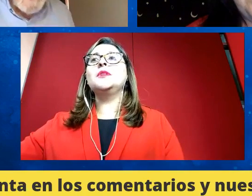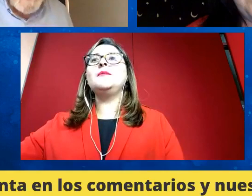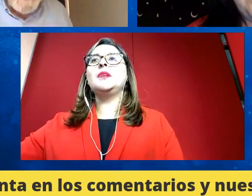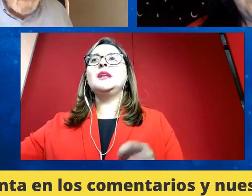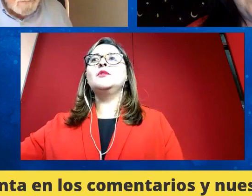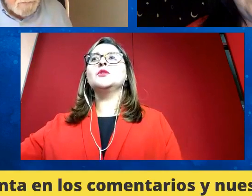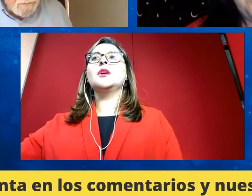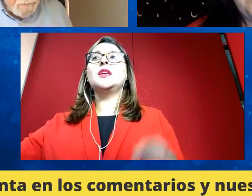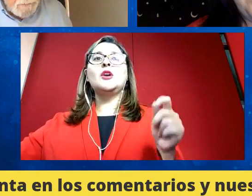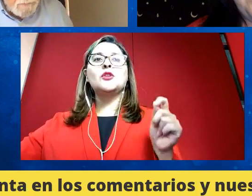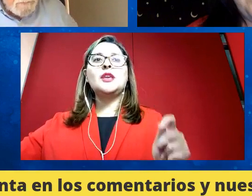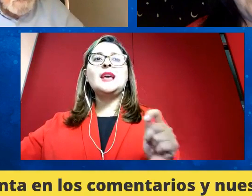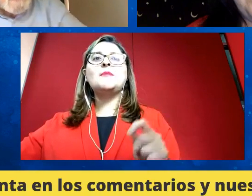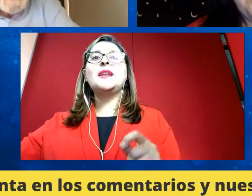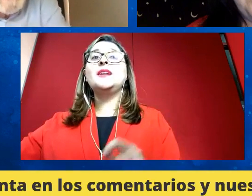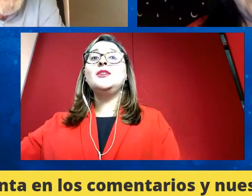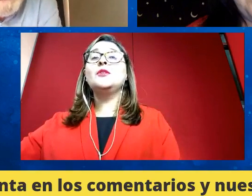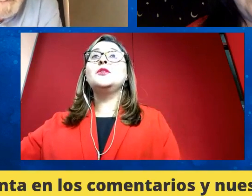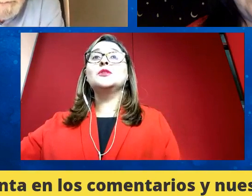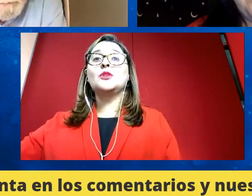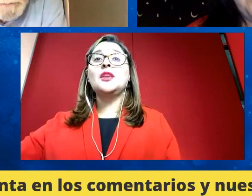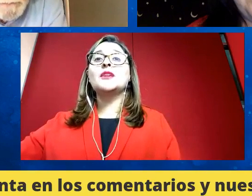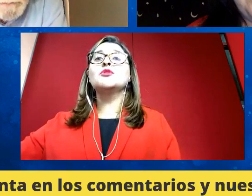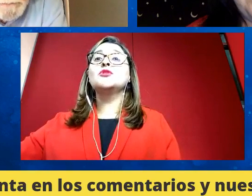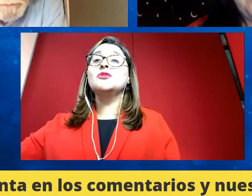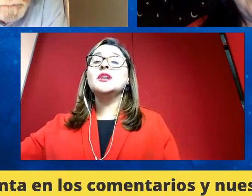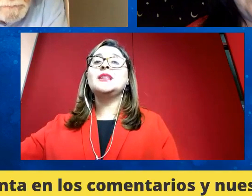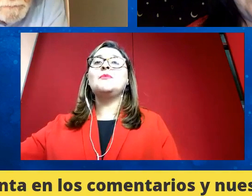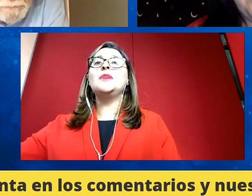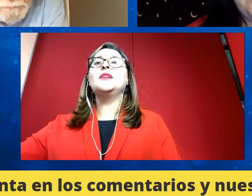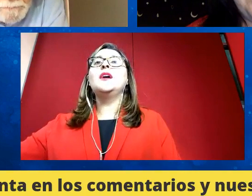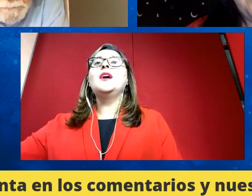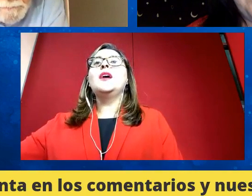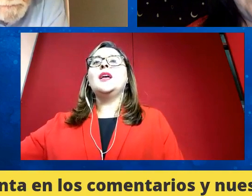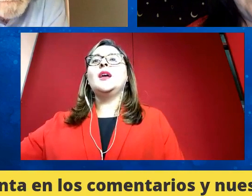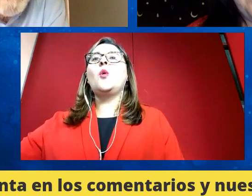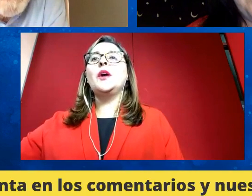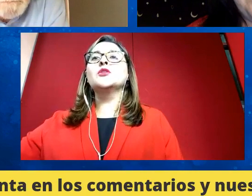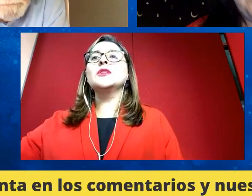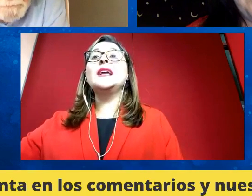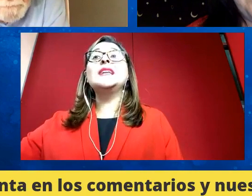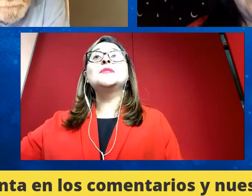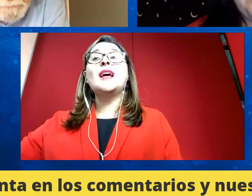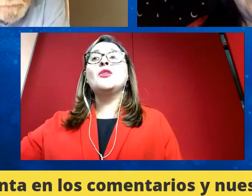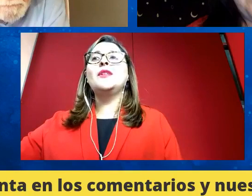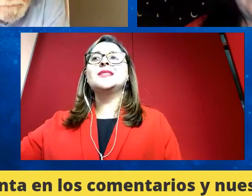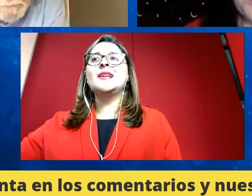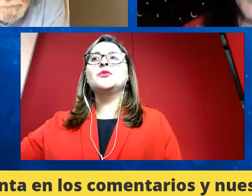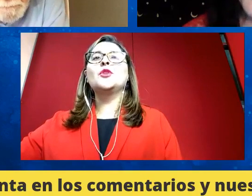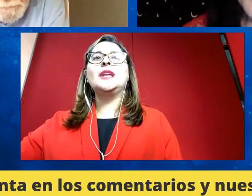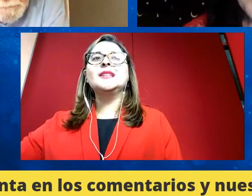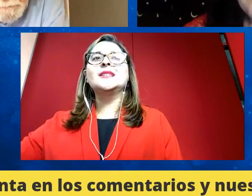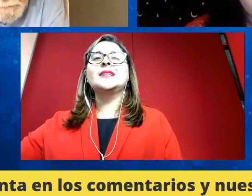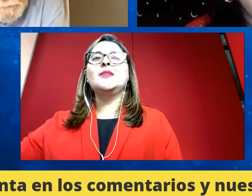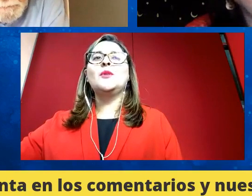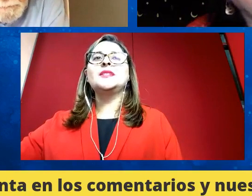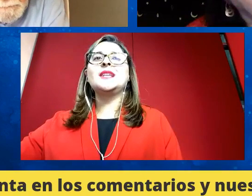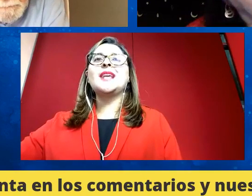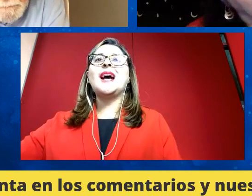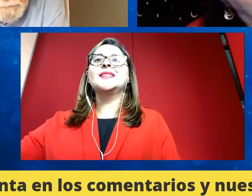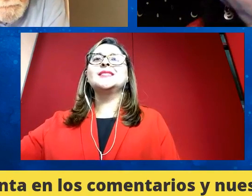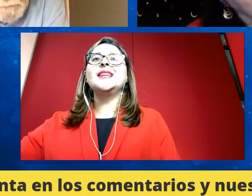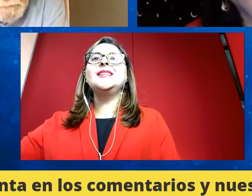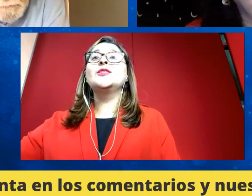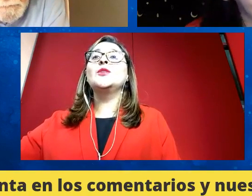programa Explora, libros Geología para Niños del doctor Guillermo Chong y también Juegos Eclipsados del Centro Interactivo